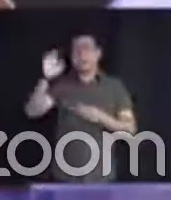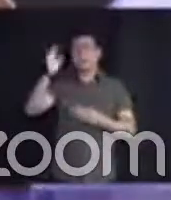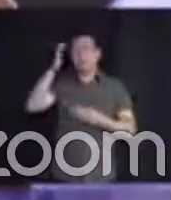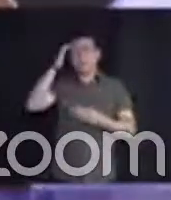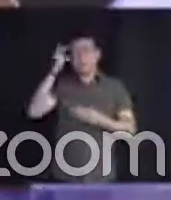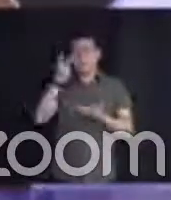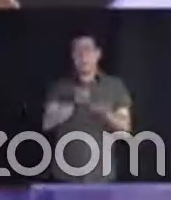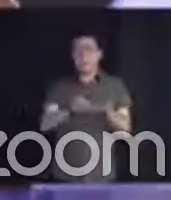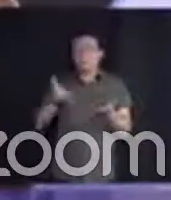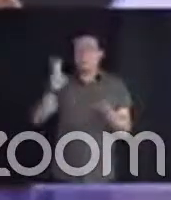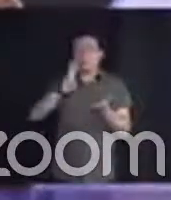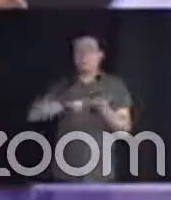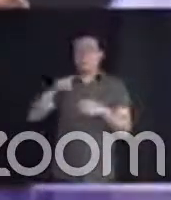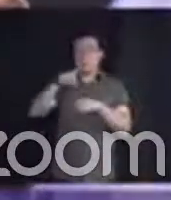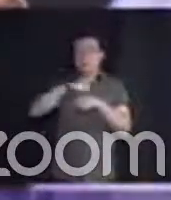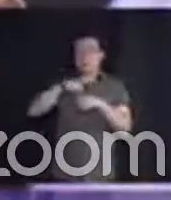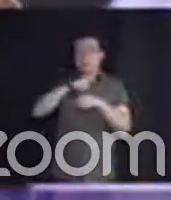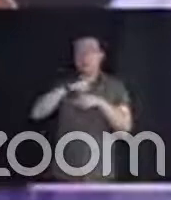diamante Premier.